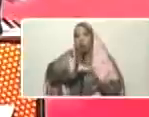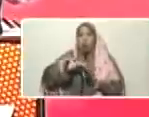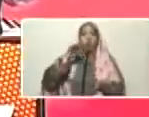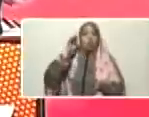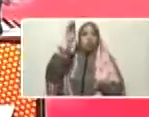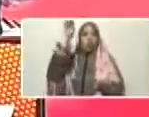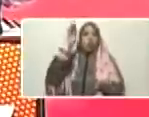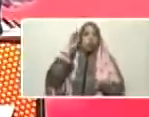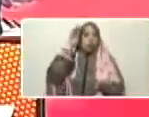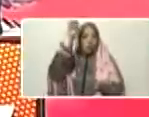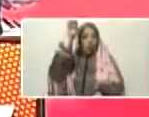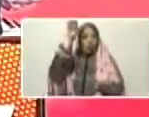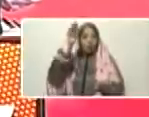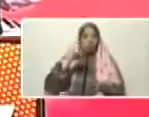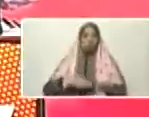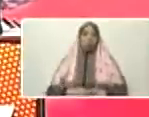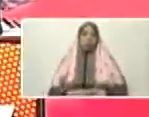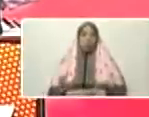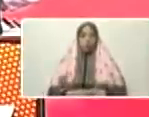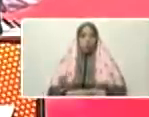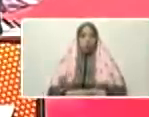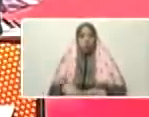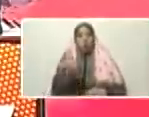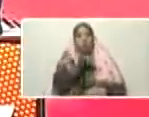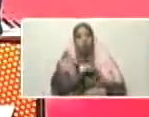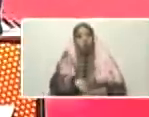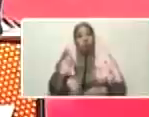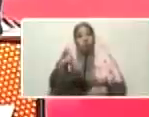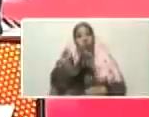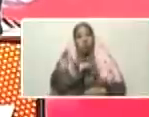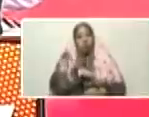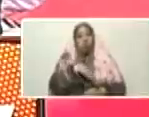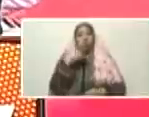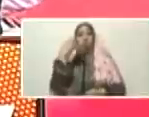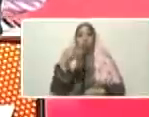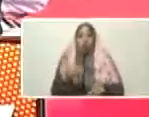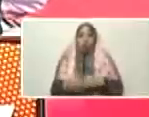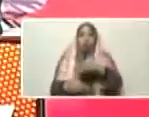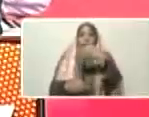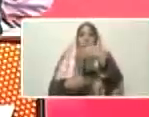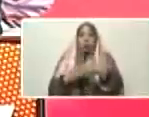socialista el socialismo avanzado